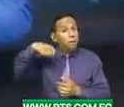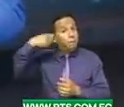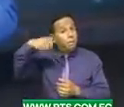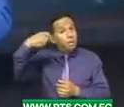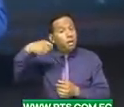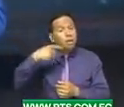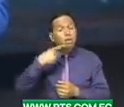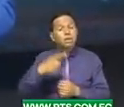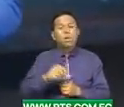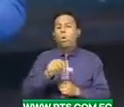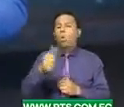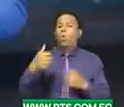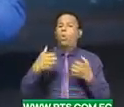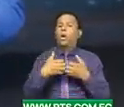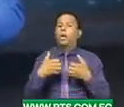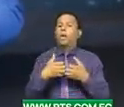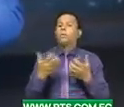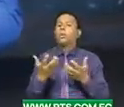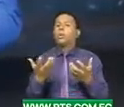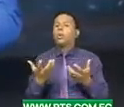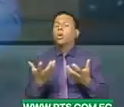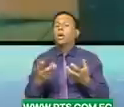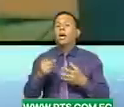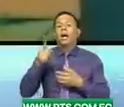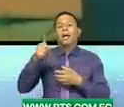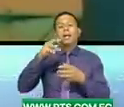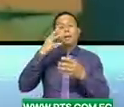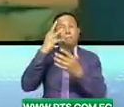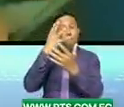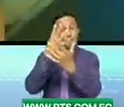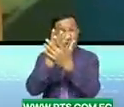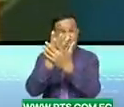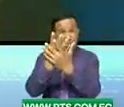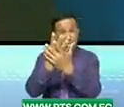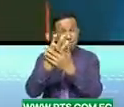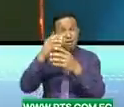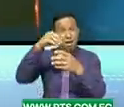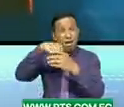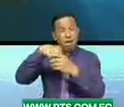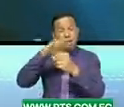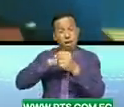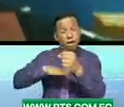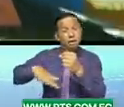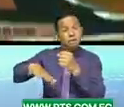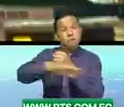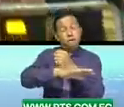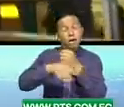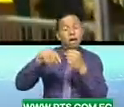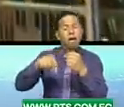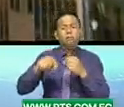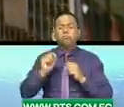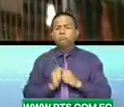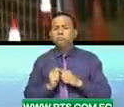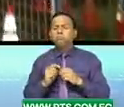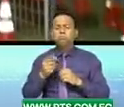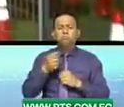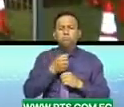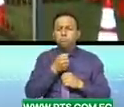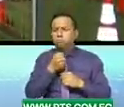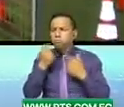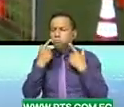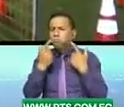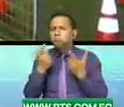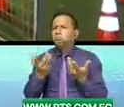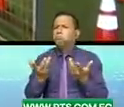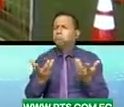es de otro equipo que se encuentra en el exterior de la cárcel regional en la vía daule junto a la penitenciaría del litoral y en